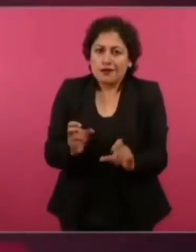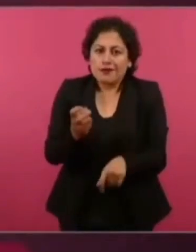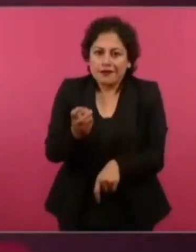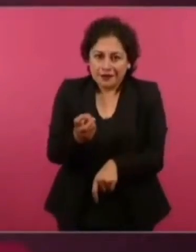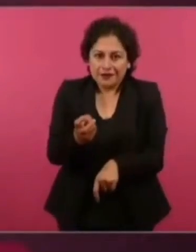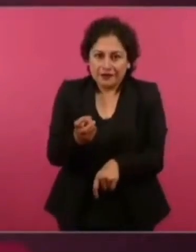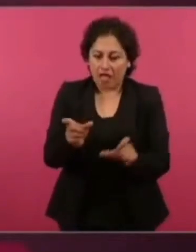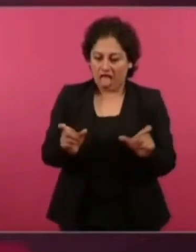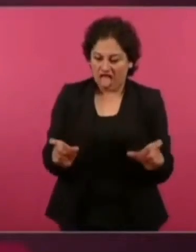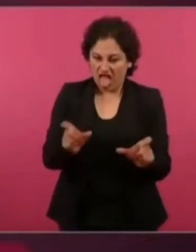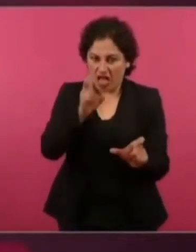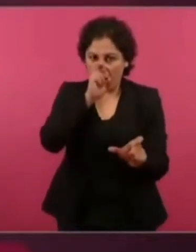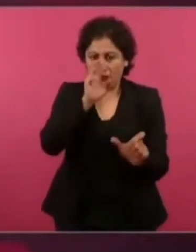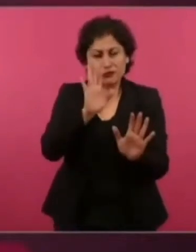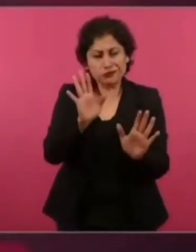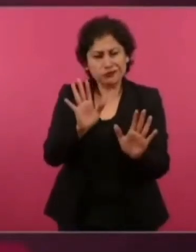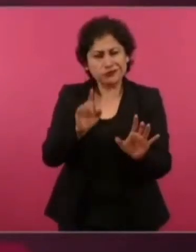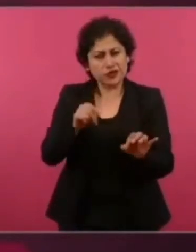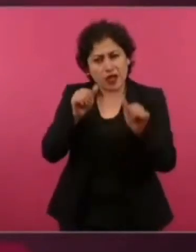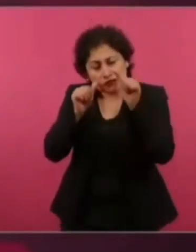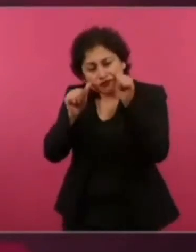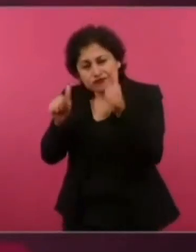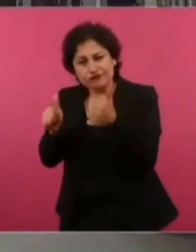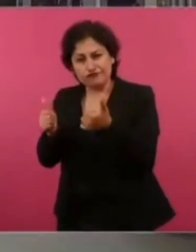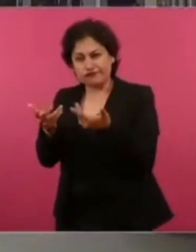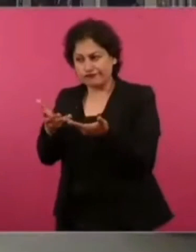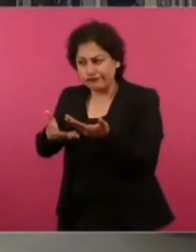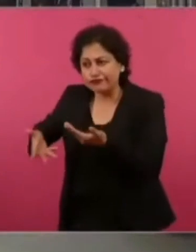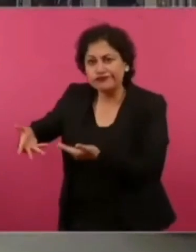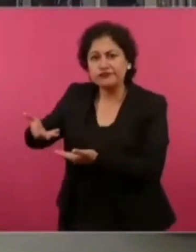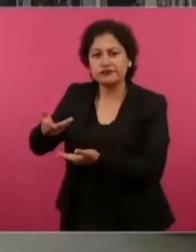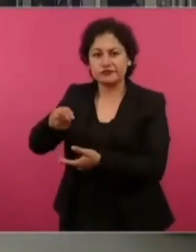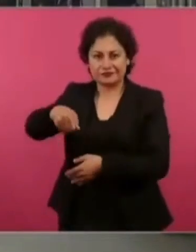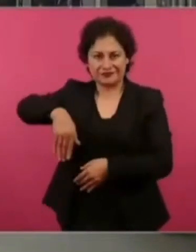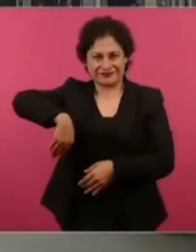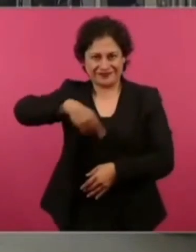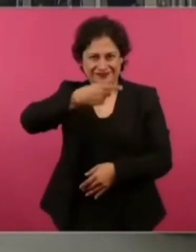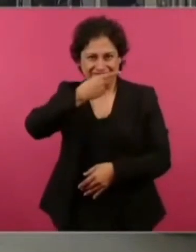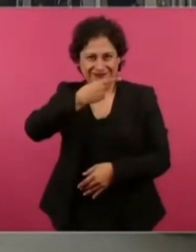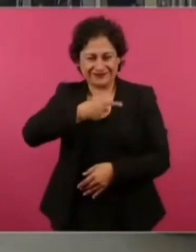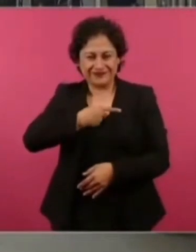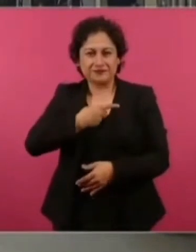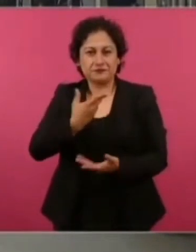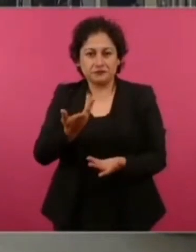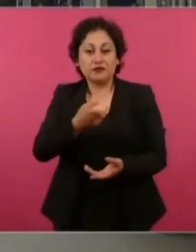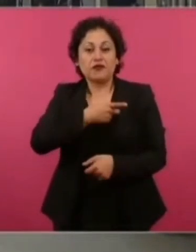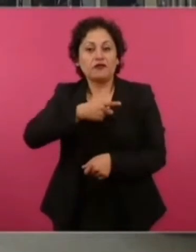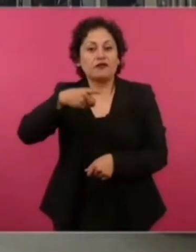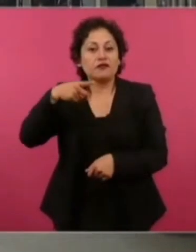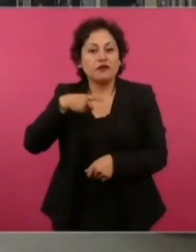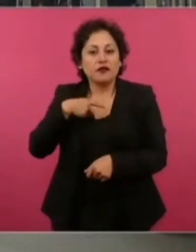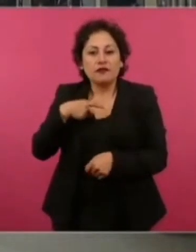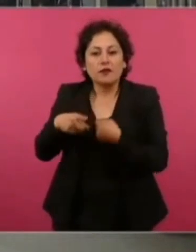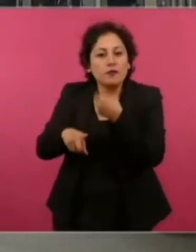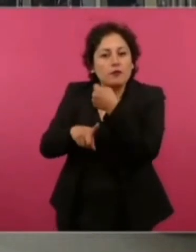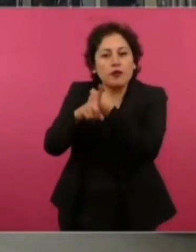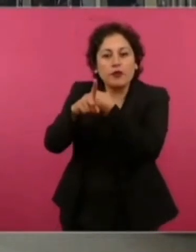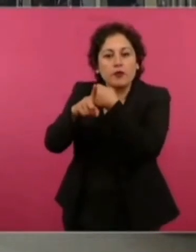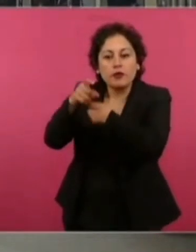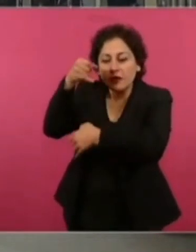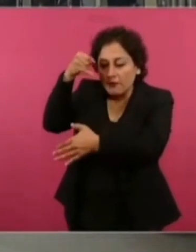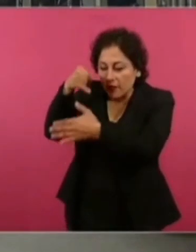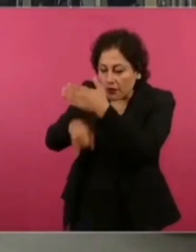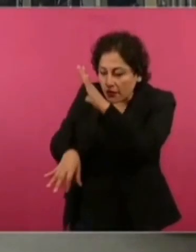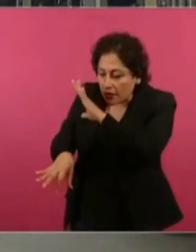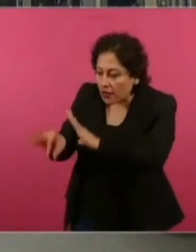que preguntabas. Hay que atender las causas, que la gente pueda trabajar y ser